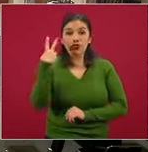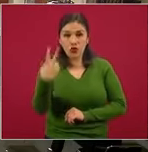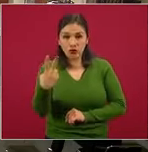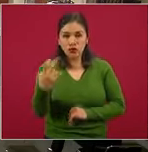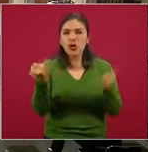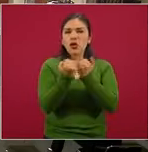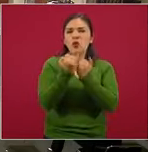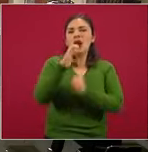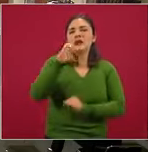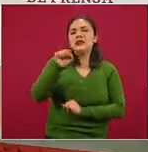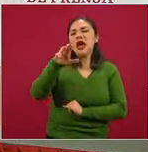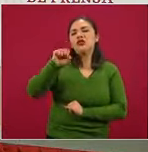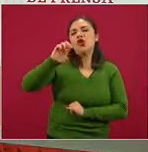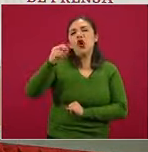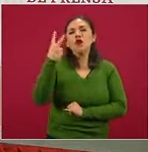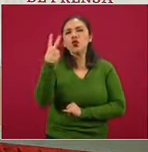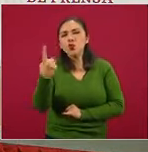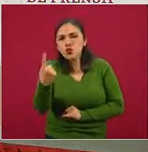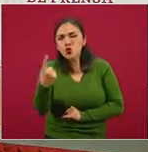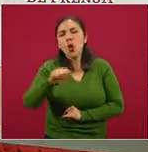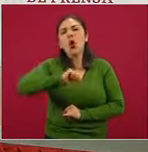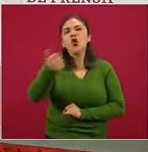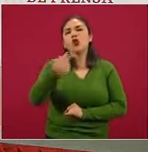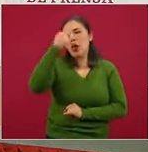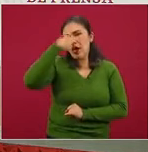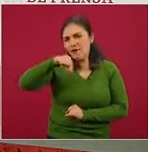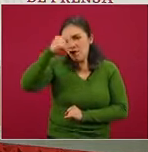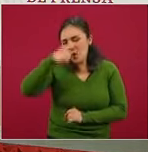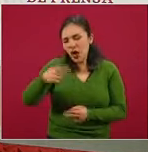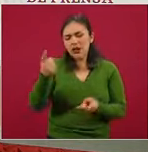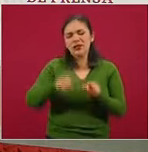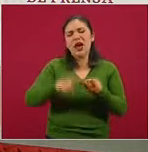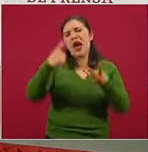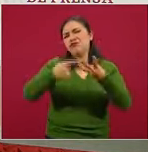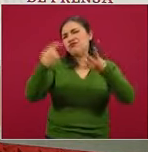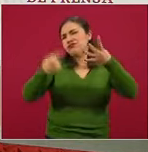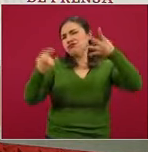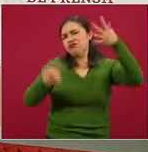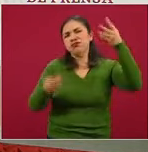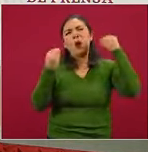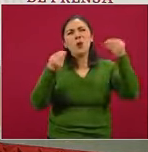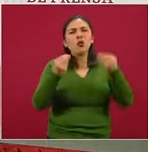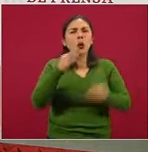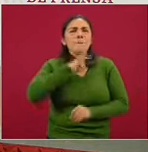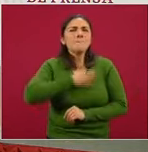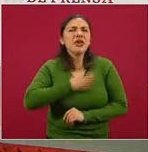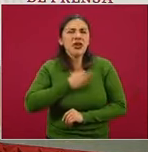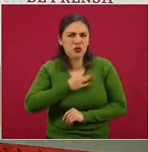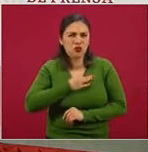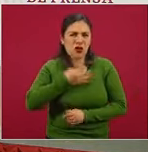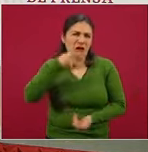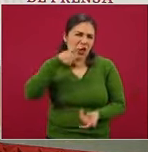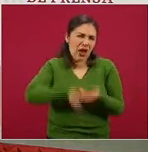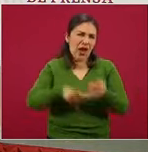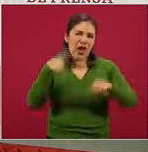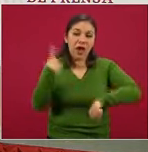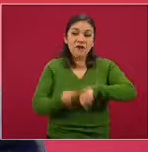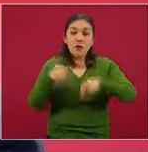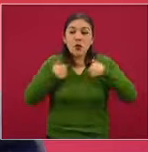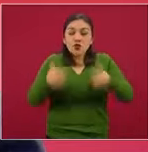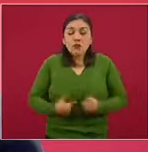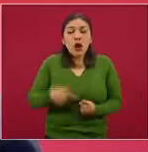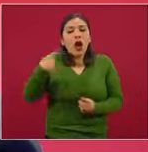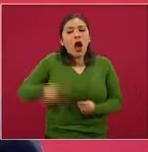el SARS-CoV-1 y también el virus influenza y también una enorme cantidad de los virus que causan enfermedades humanas, tienen